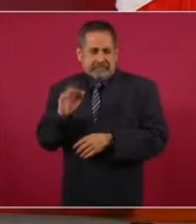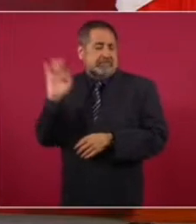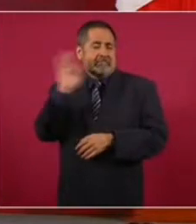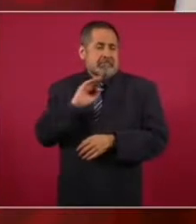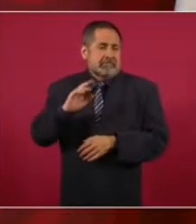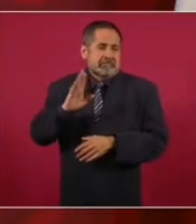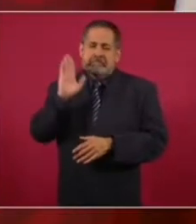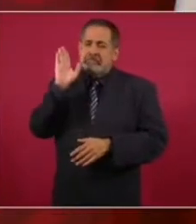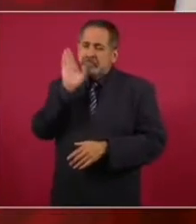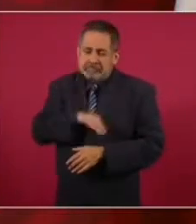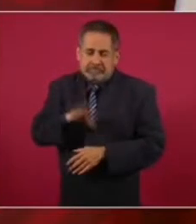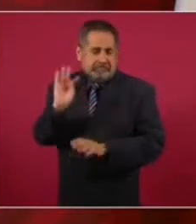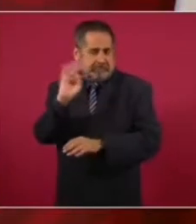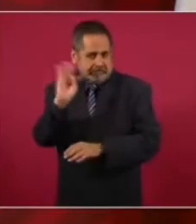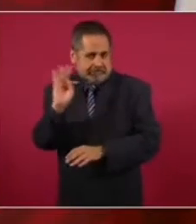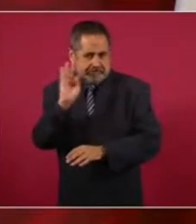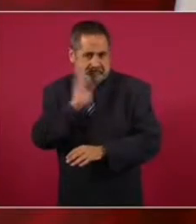estrategia